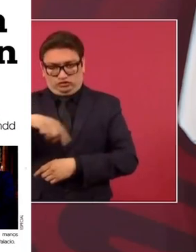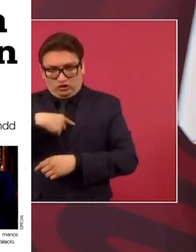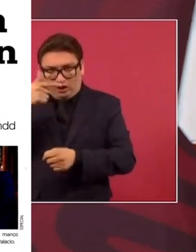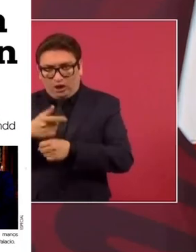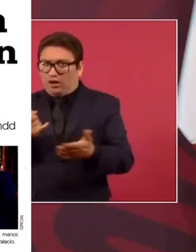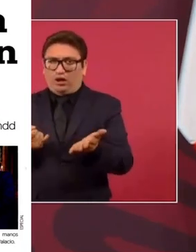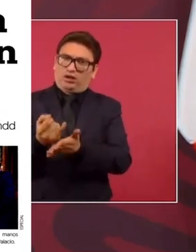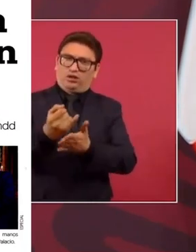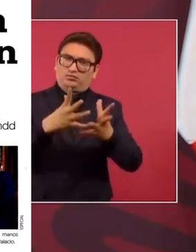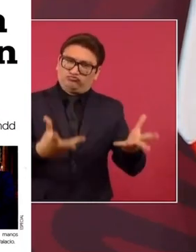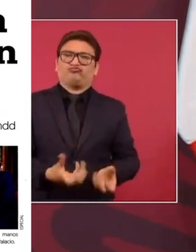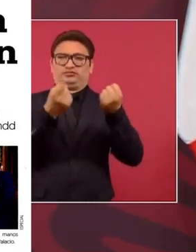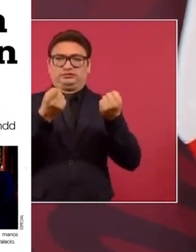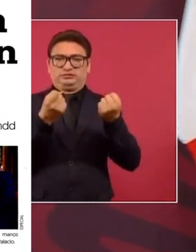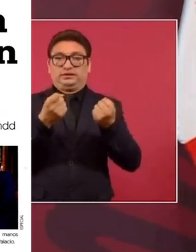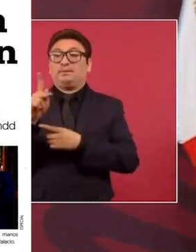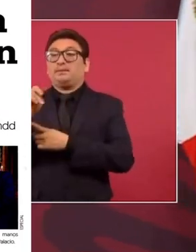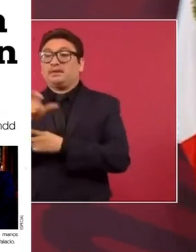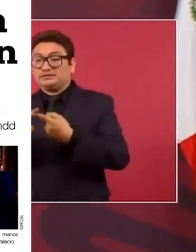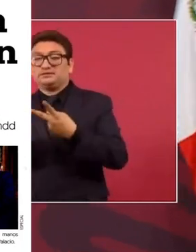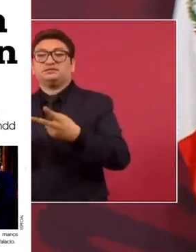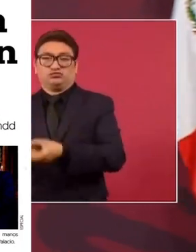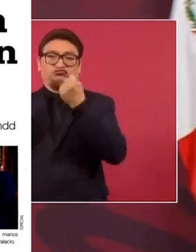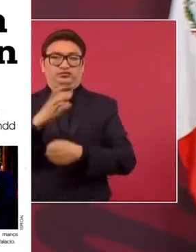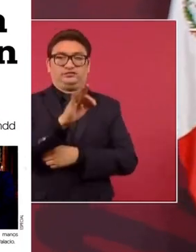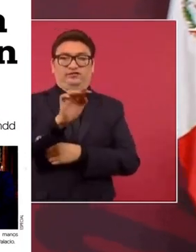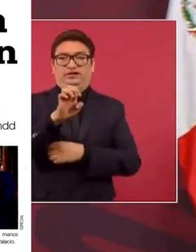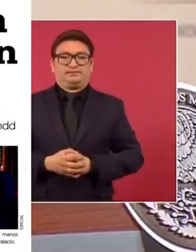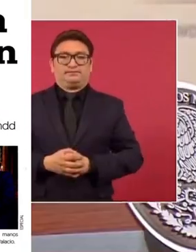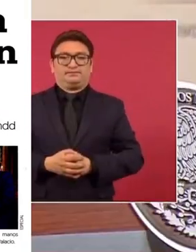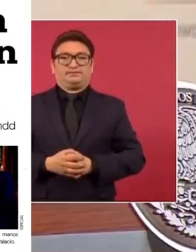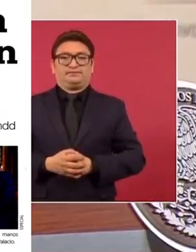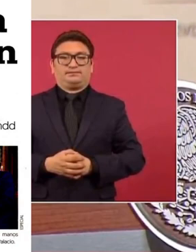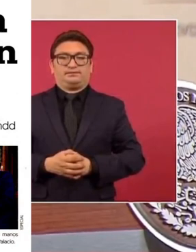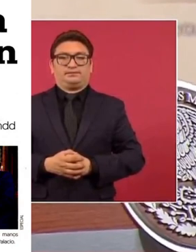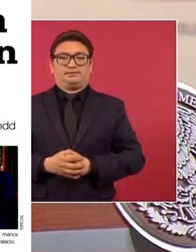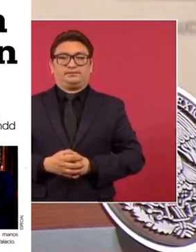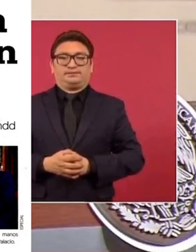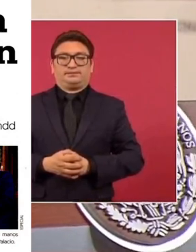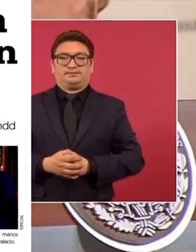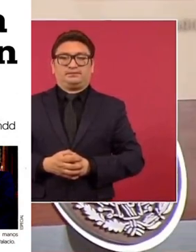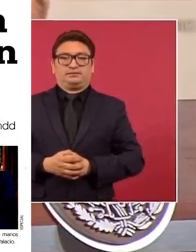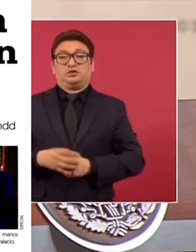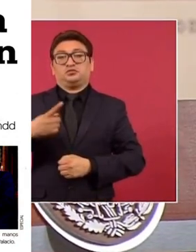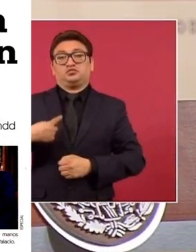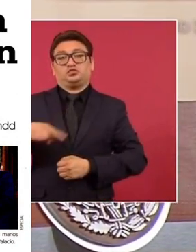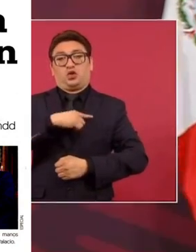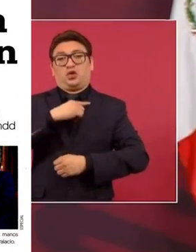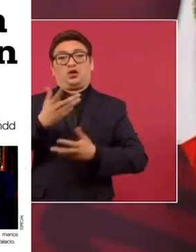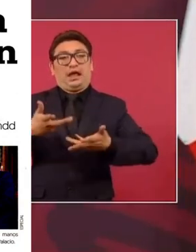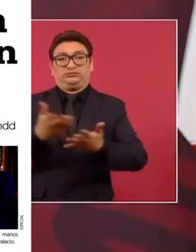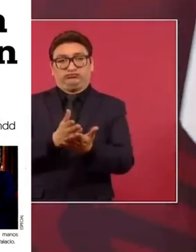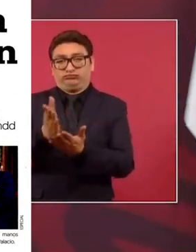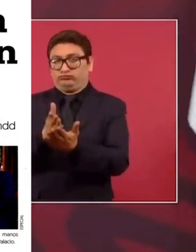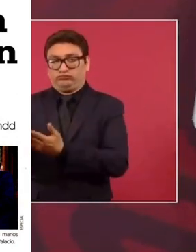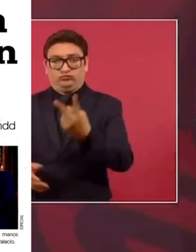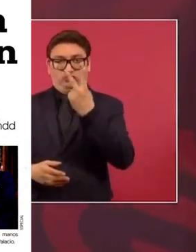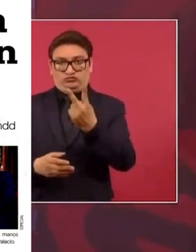vamos a fortalecer, vamos a rescatar a Pemex y vamos a rescatar a la Comisión Federal de Electricidad. Teníamos dos caminos.